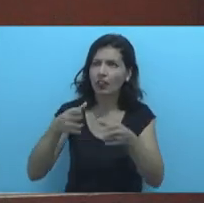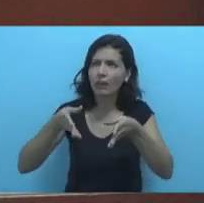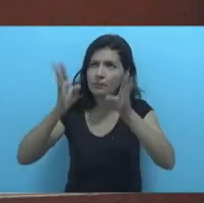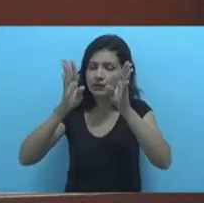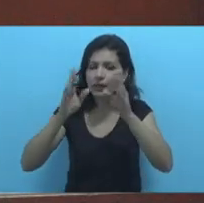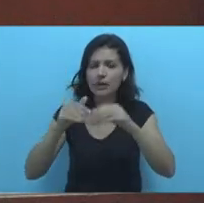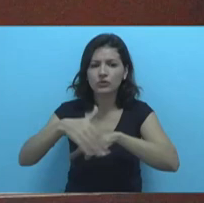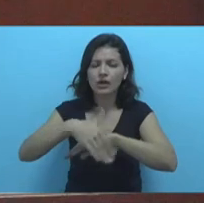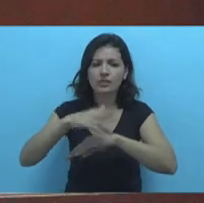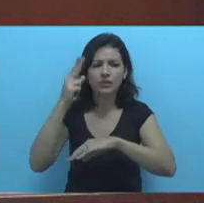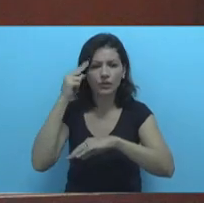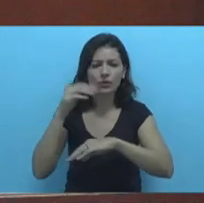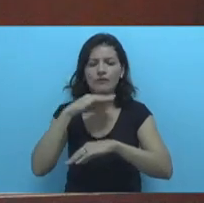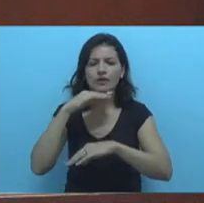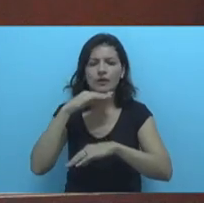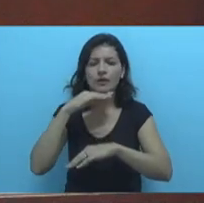donde vivía,